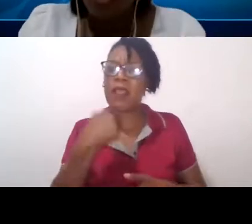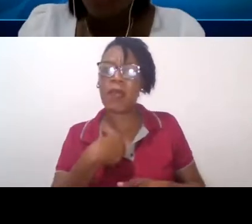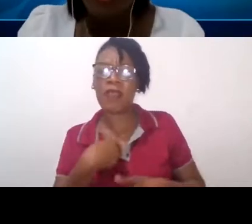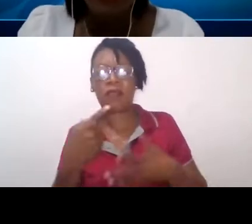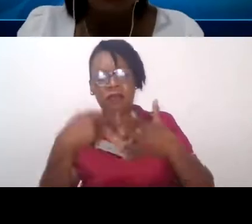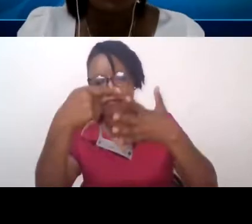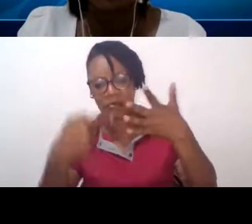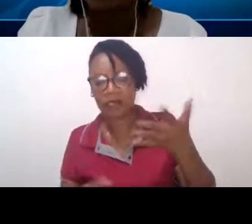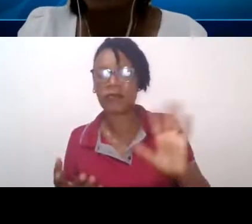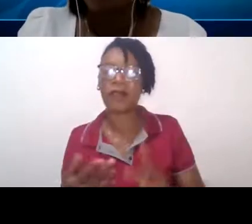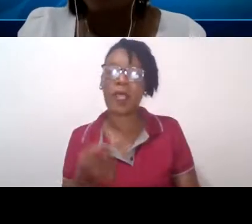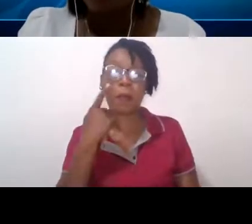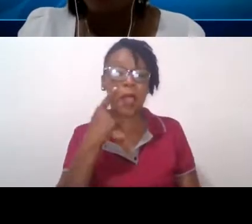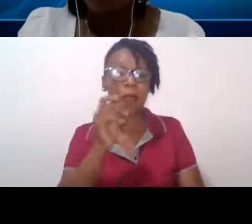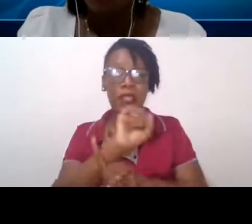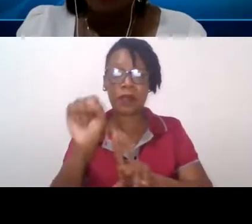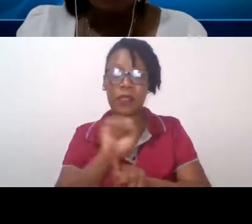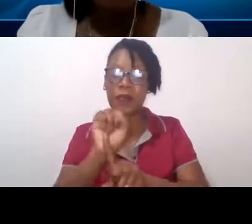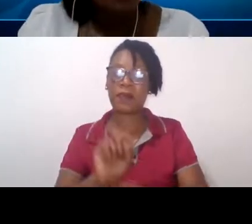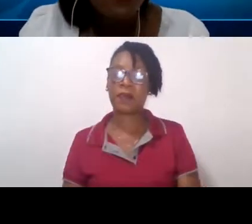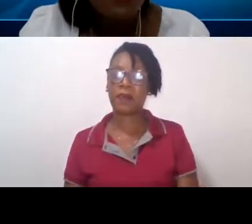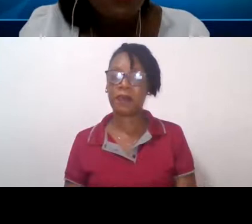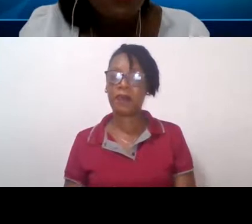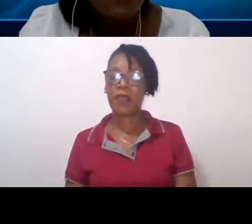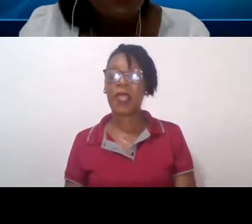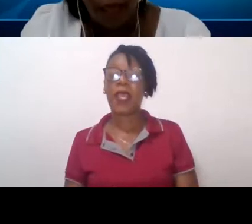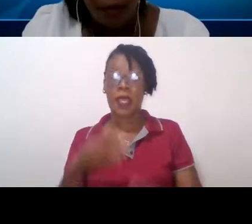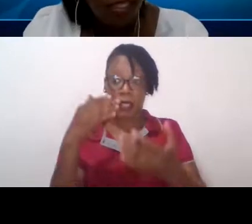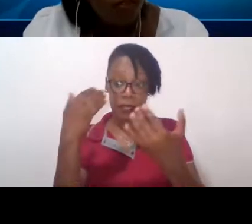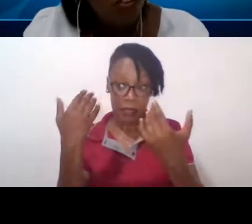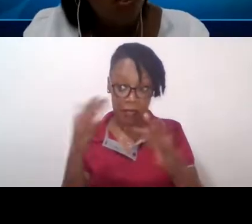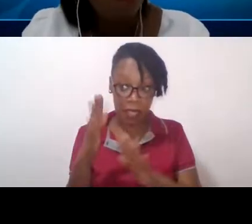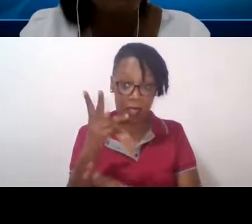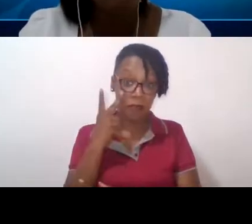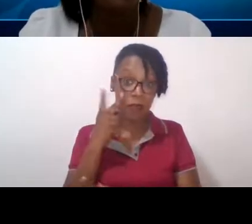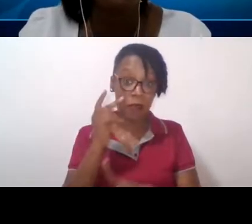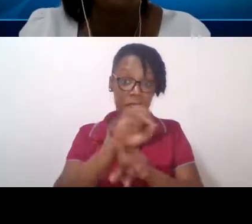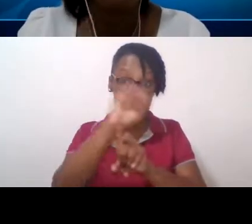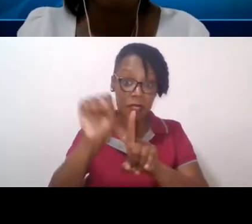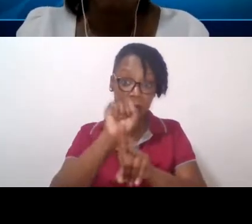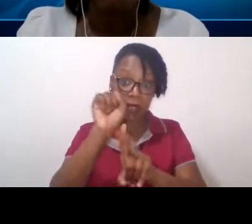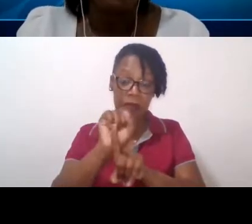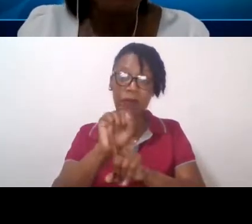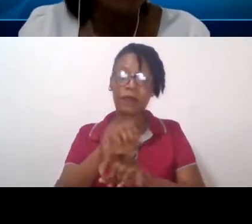cosa. Bueno, veamos la situación. Una vez que nosotros veamos la situación